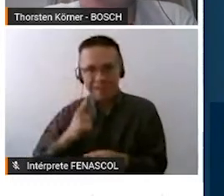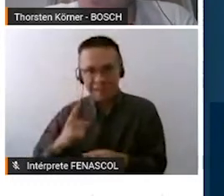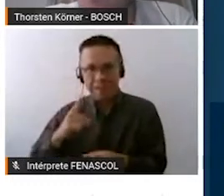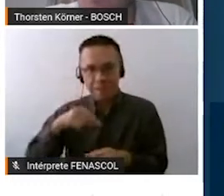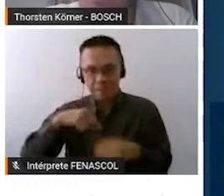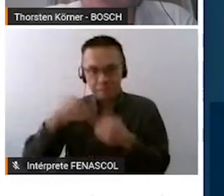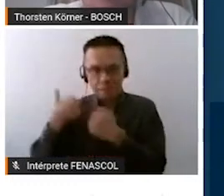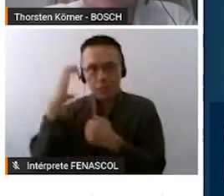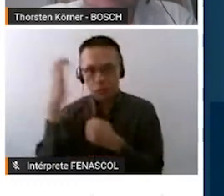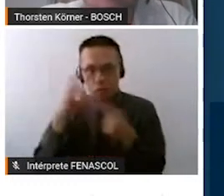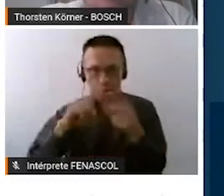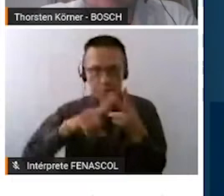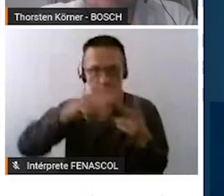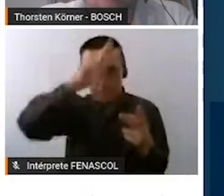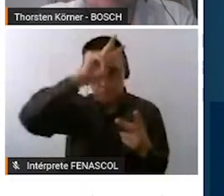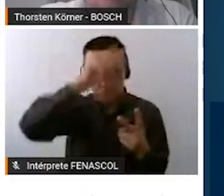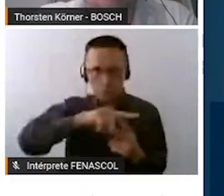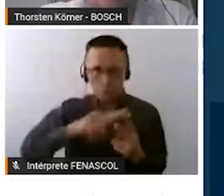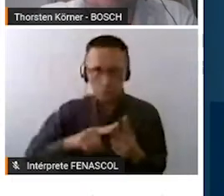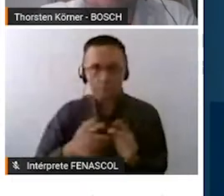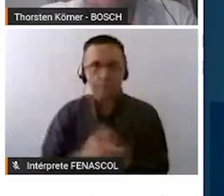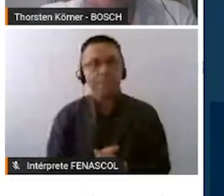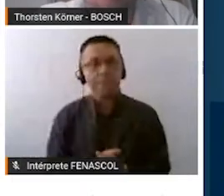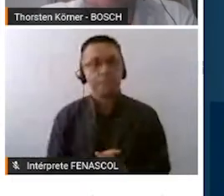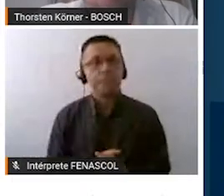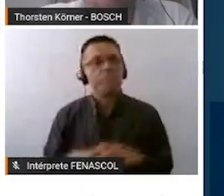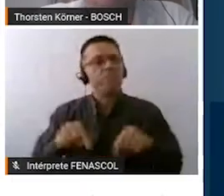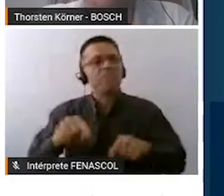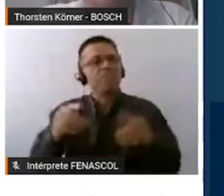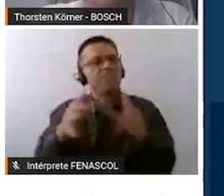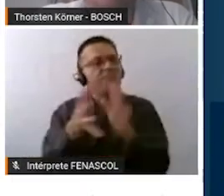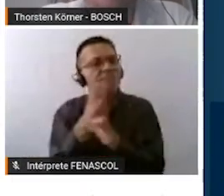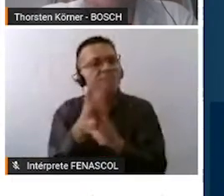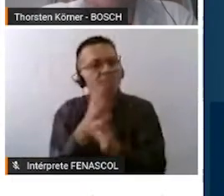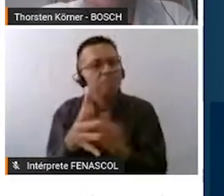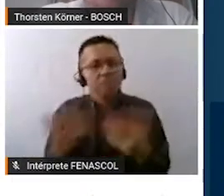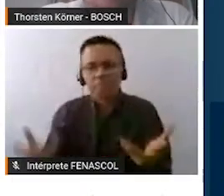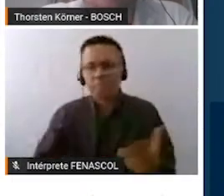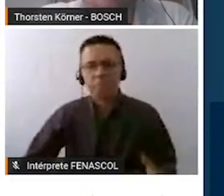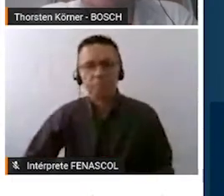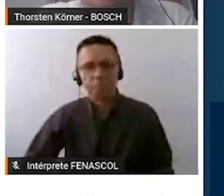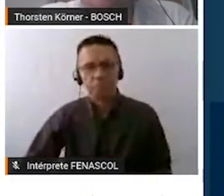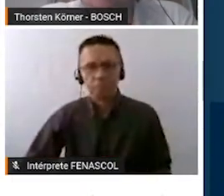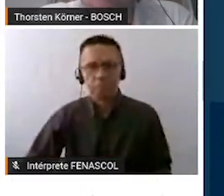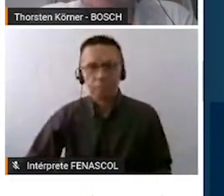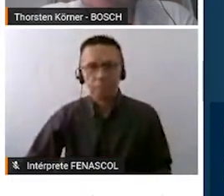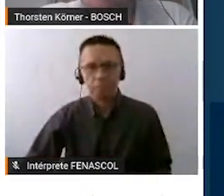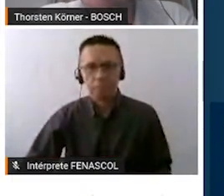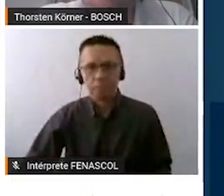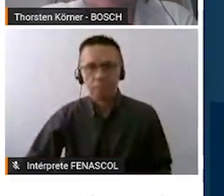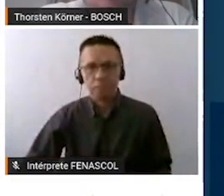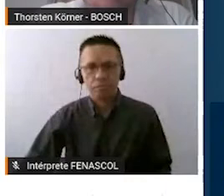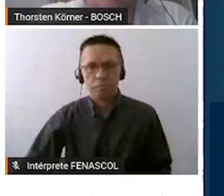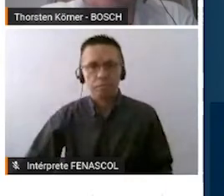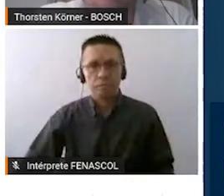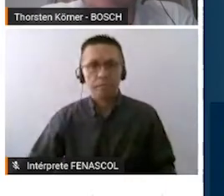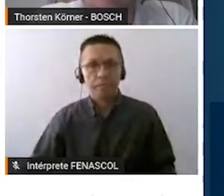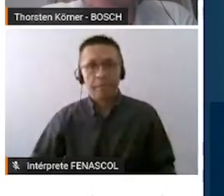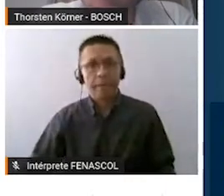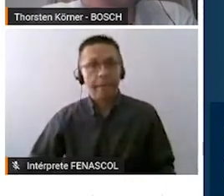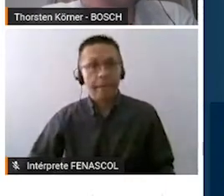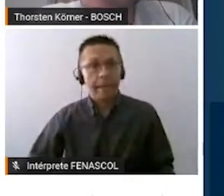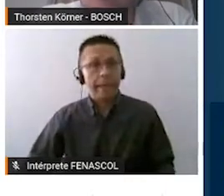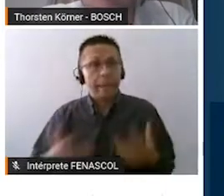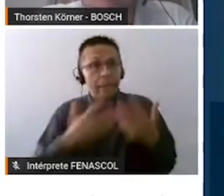para Perú también. Hoy les hablaré un poco sobre los antecedentes e historia de la industria